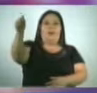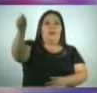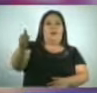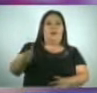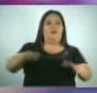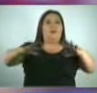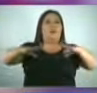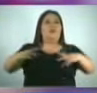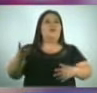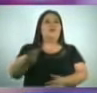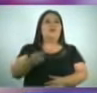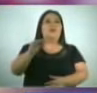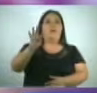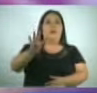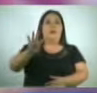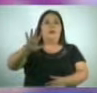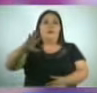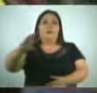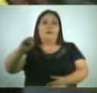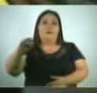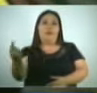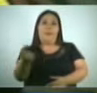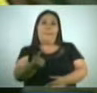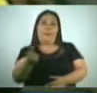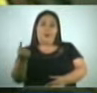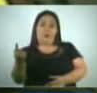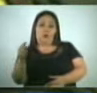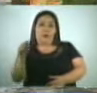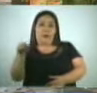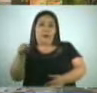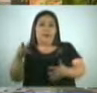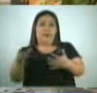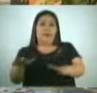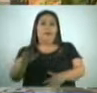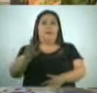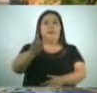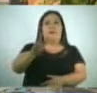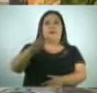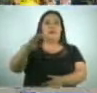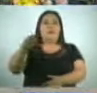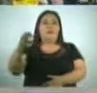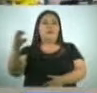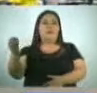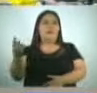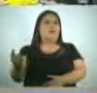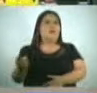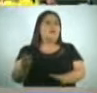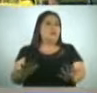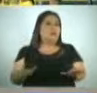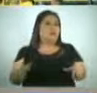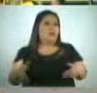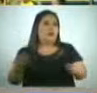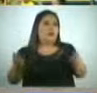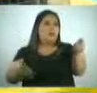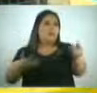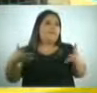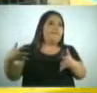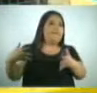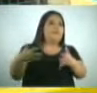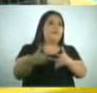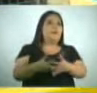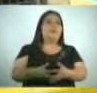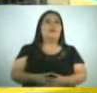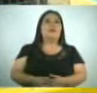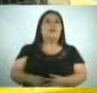a 450 personas. De estas, 200 eran víctimas de accidentes de tránsito. Porque